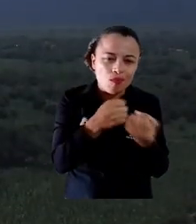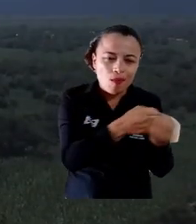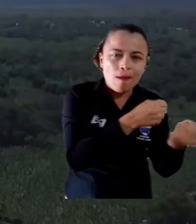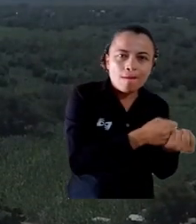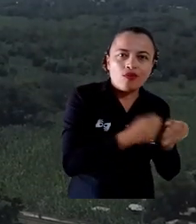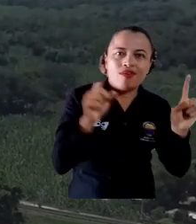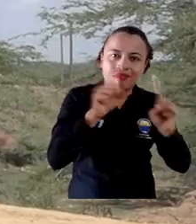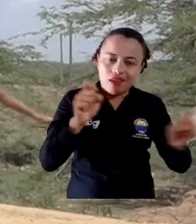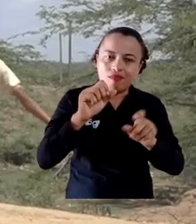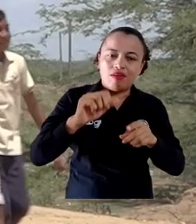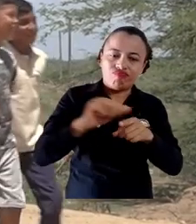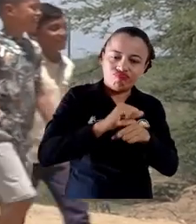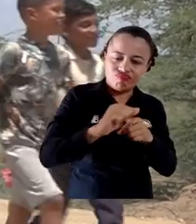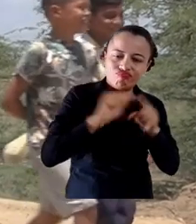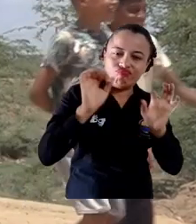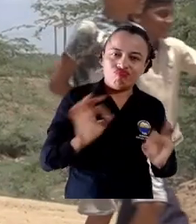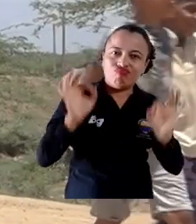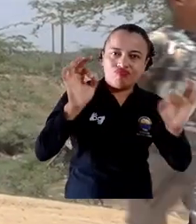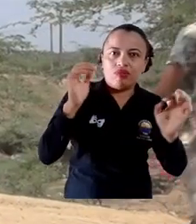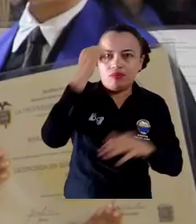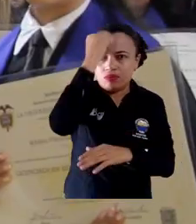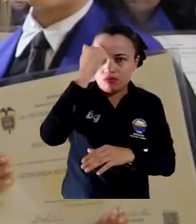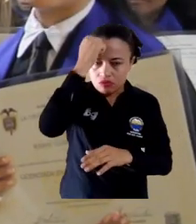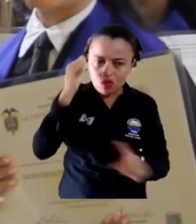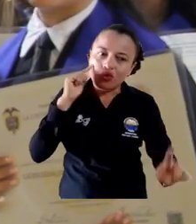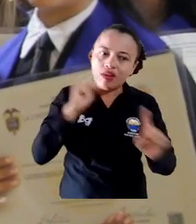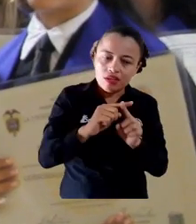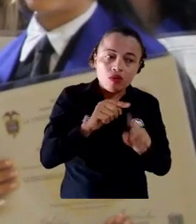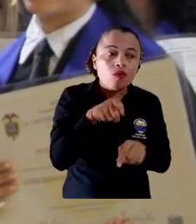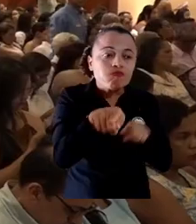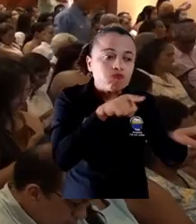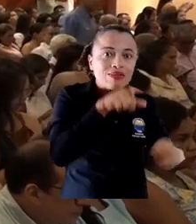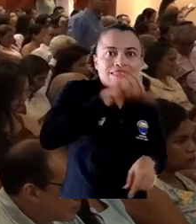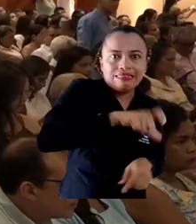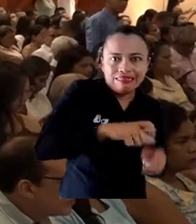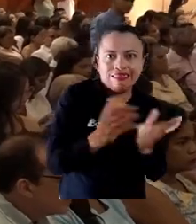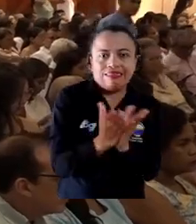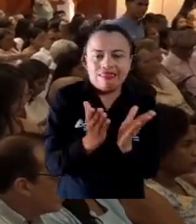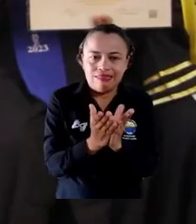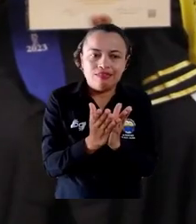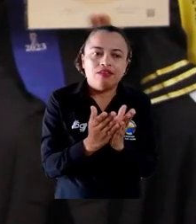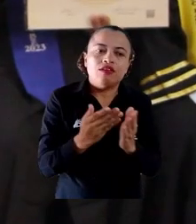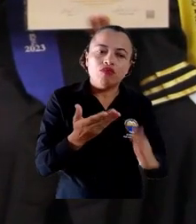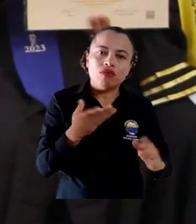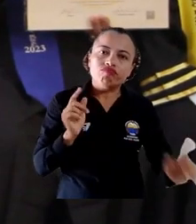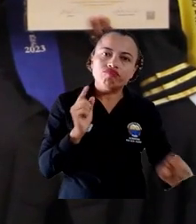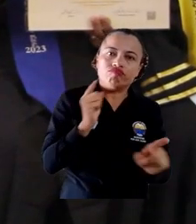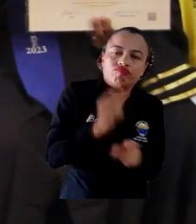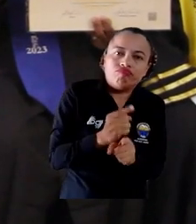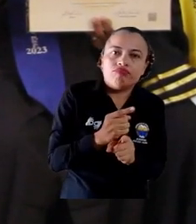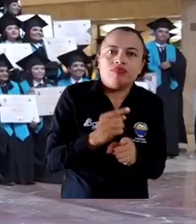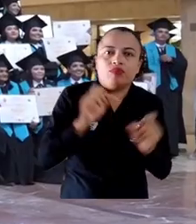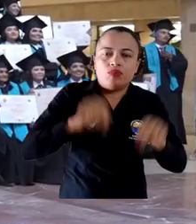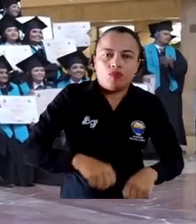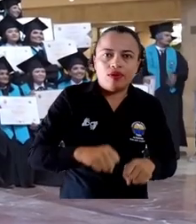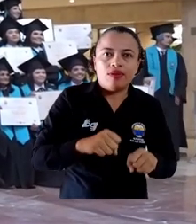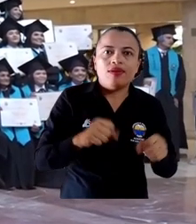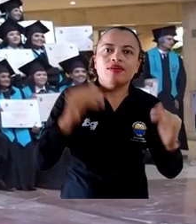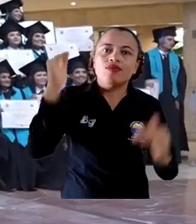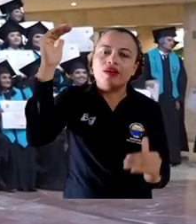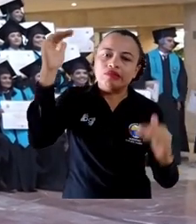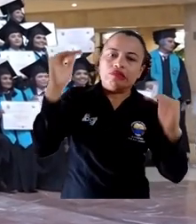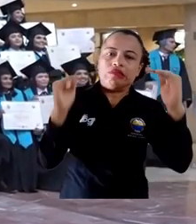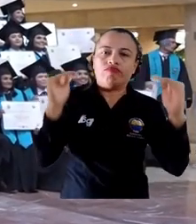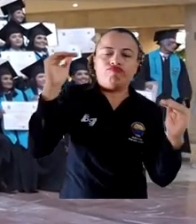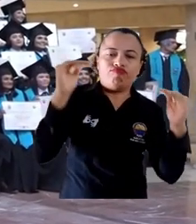como Huachaca, Minca y otros, entendiendo que su labor es indispensable para solventar las necesidades educativas del campo que acentúan las